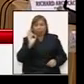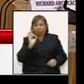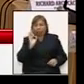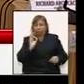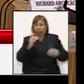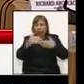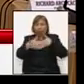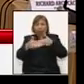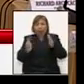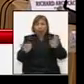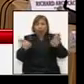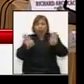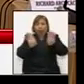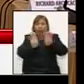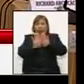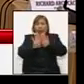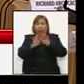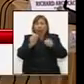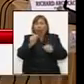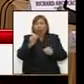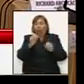estaba cerrada, claro.